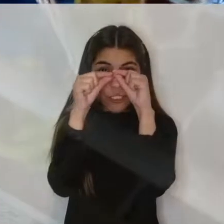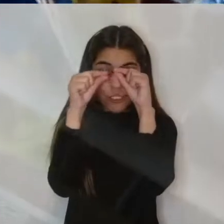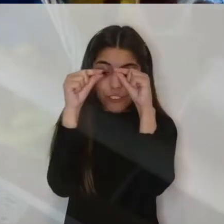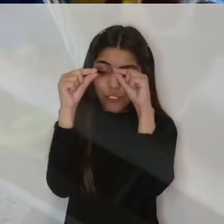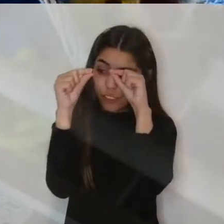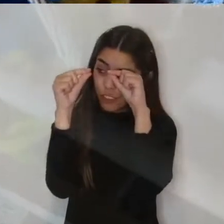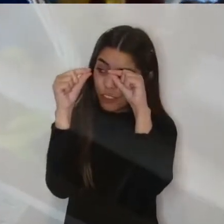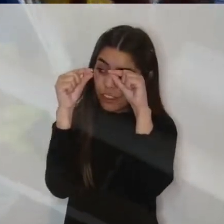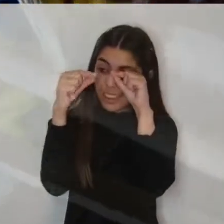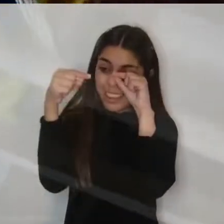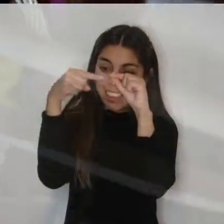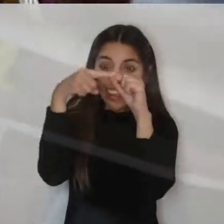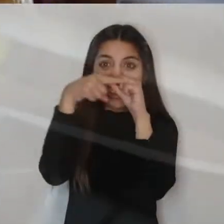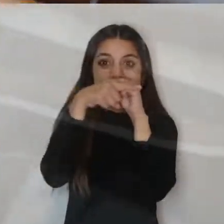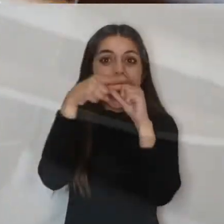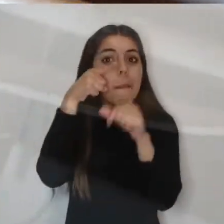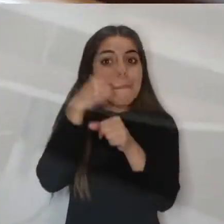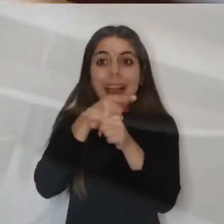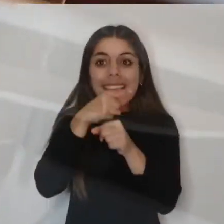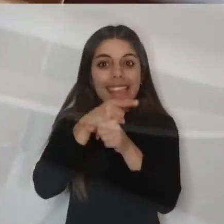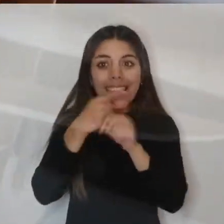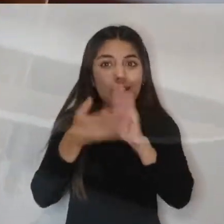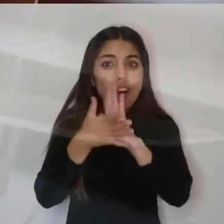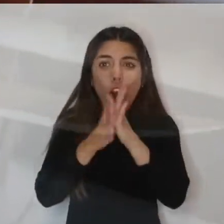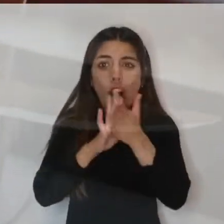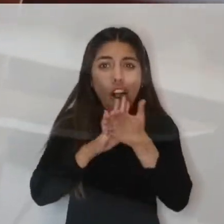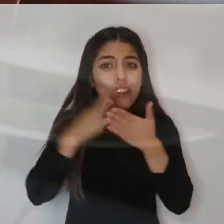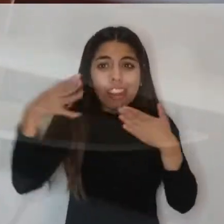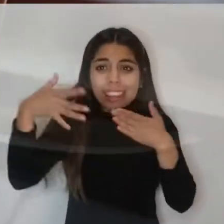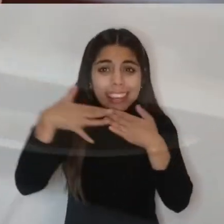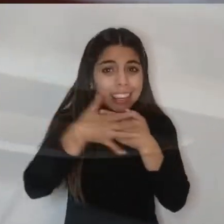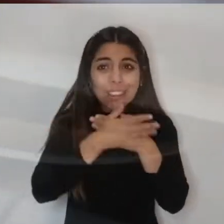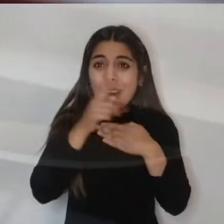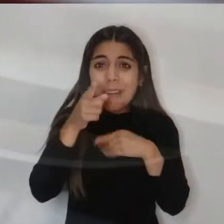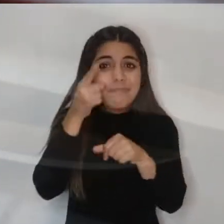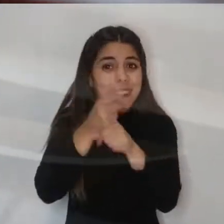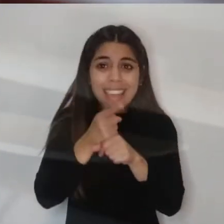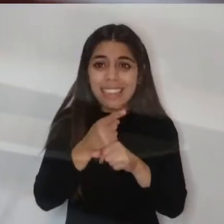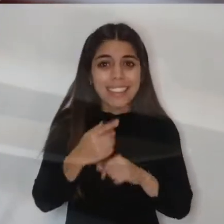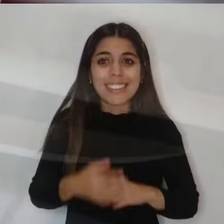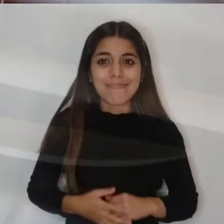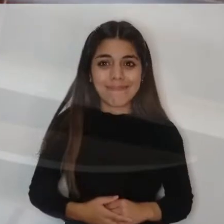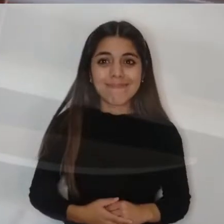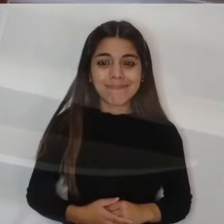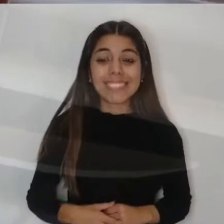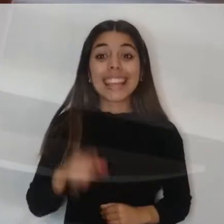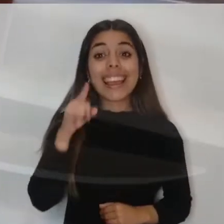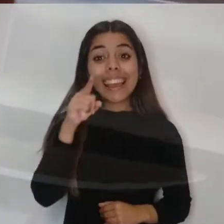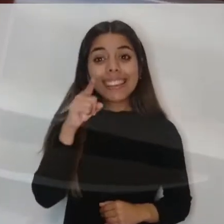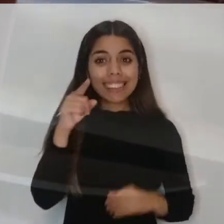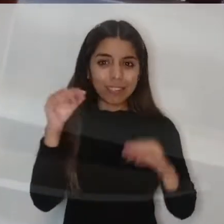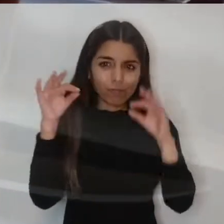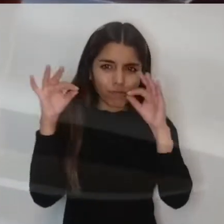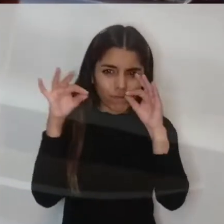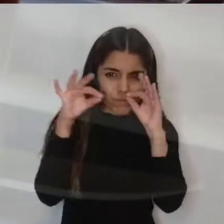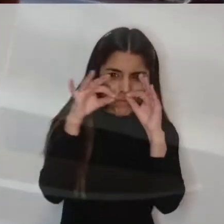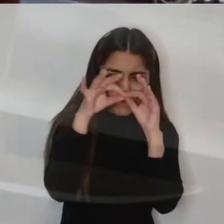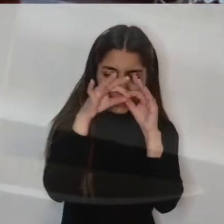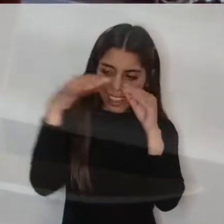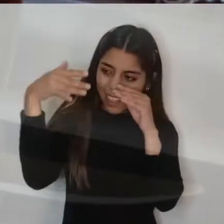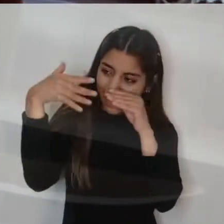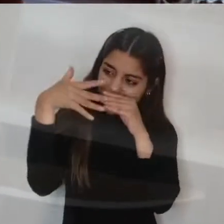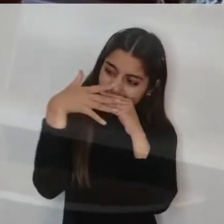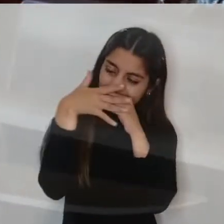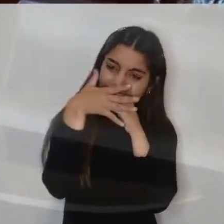de cada hebrita. Este es el principal del tejido, pues claro. Este es el que hace el juego